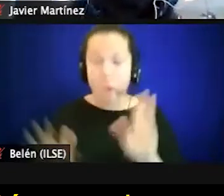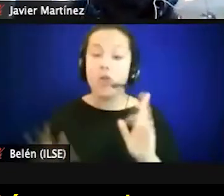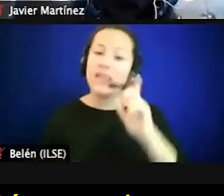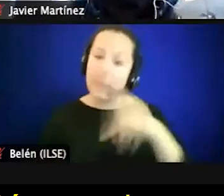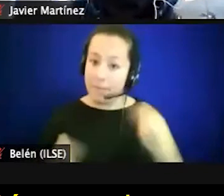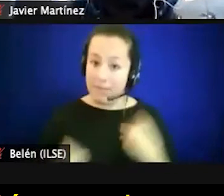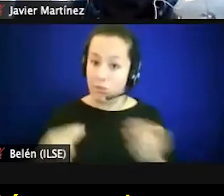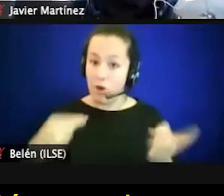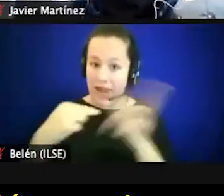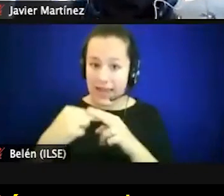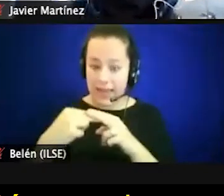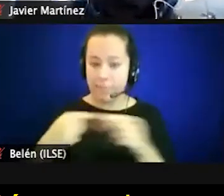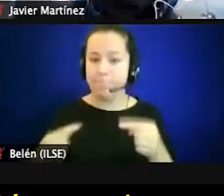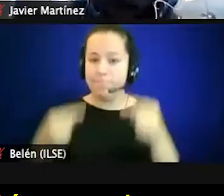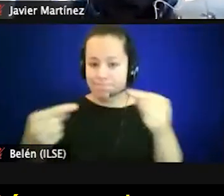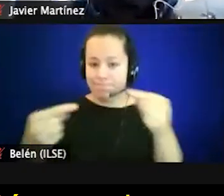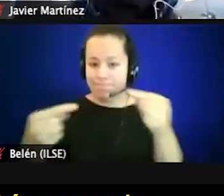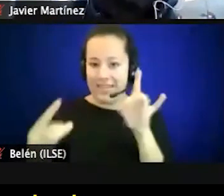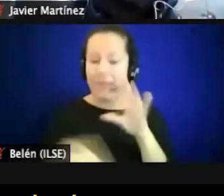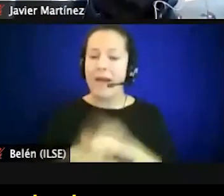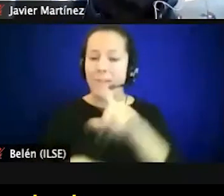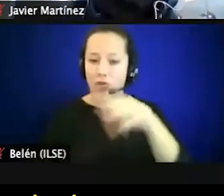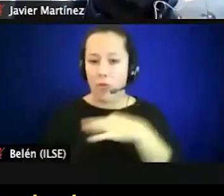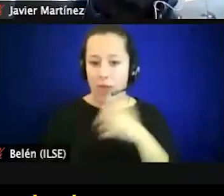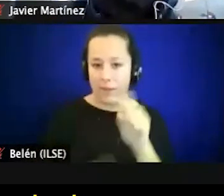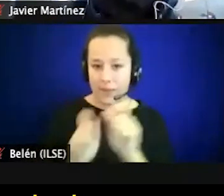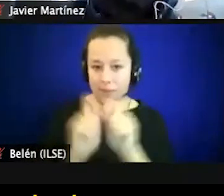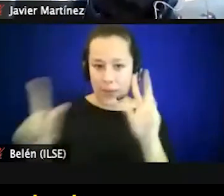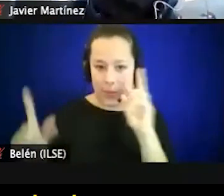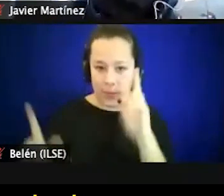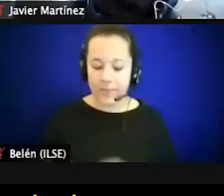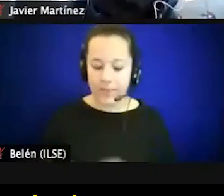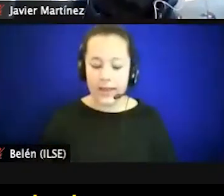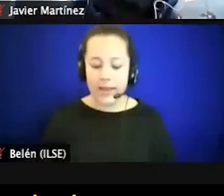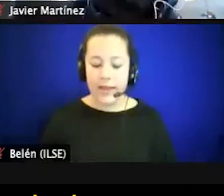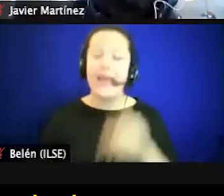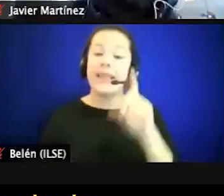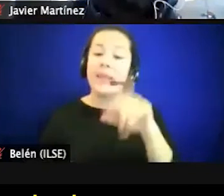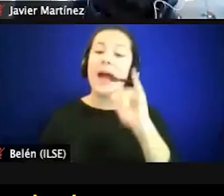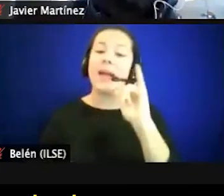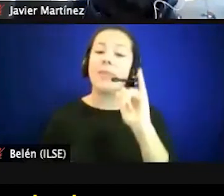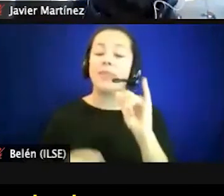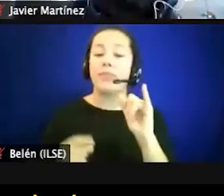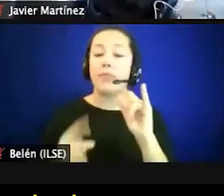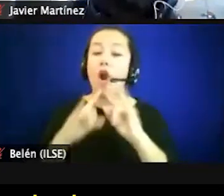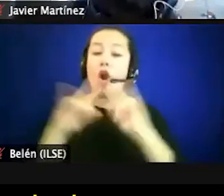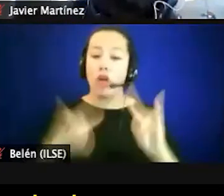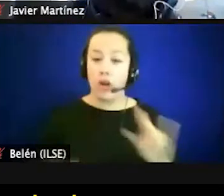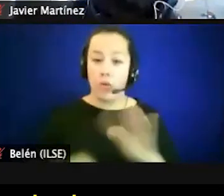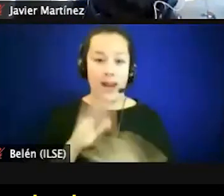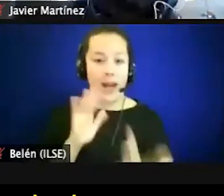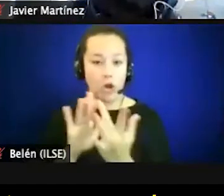link en el chat para que podáis echarle un vistazo, y también hay un correo de contacto por si tenéis alguna duda.